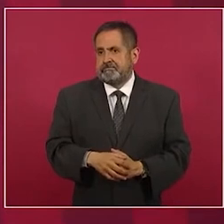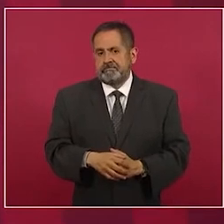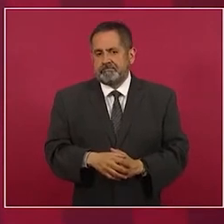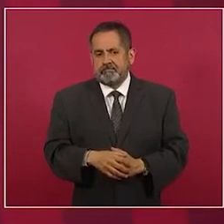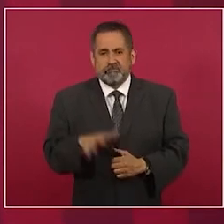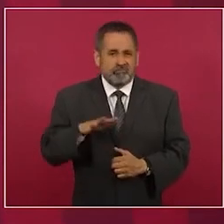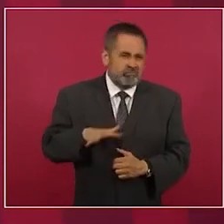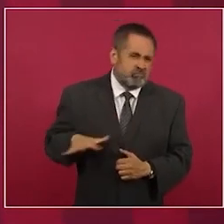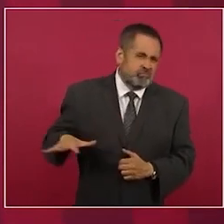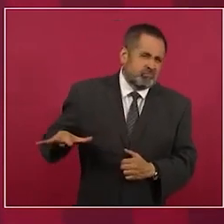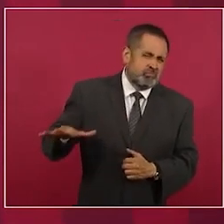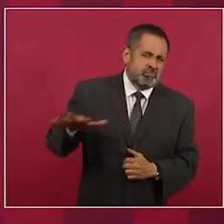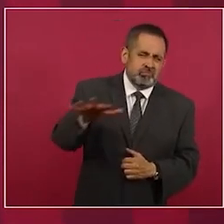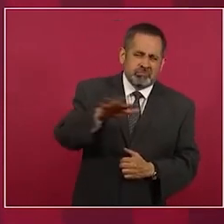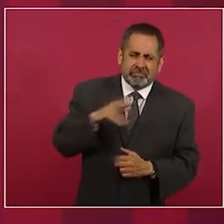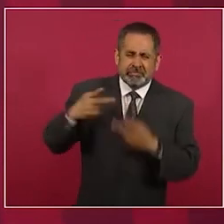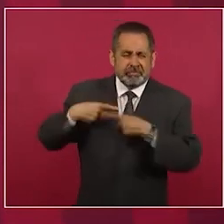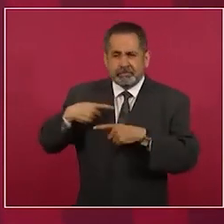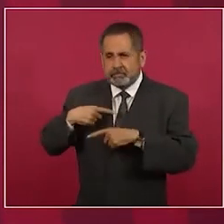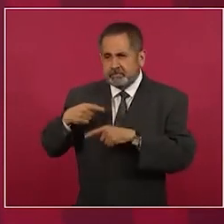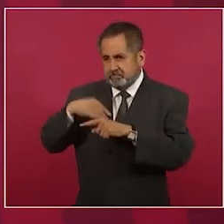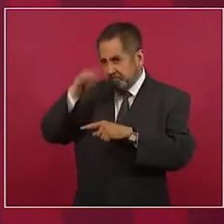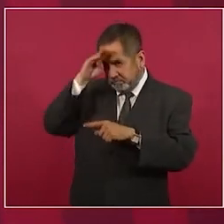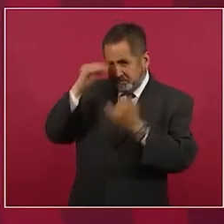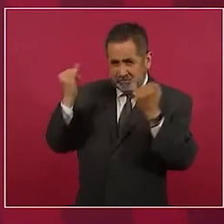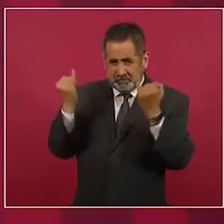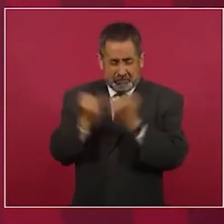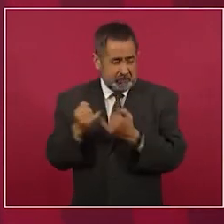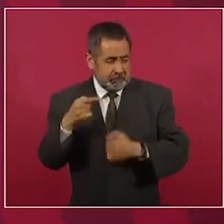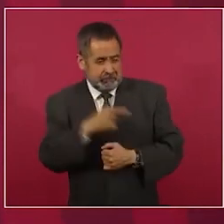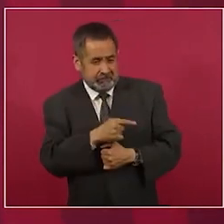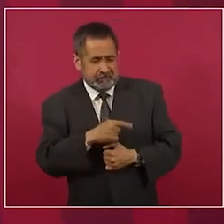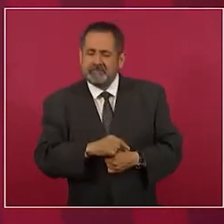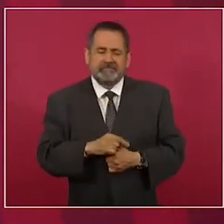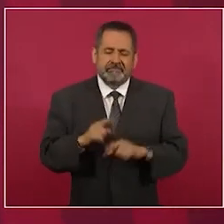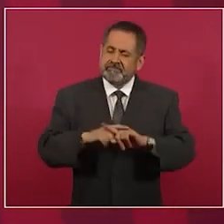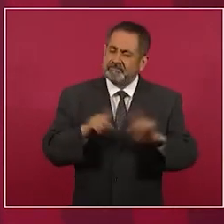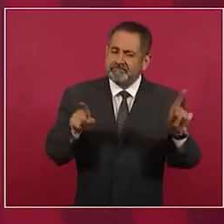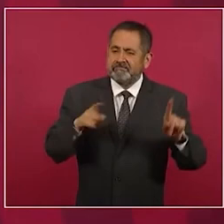el pensamiento ni el sentimiento del pueblo,